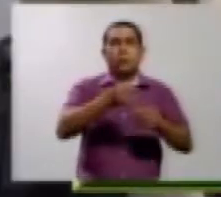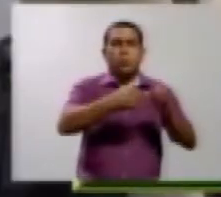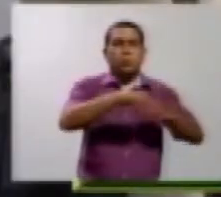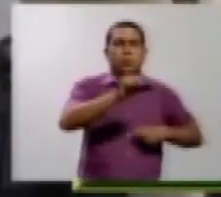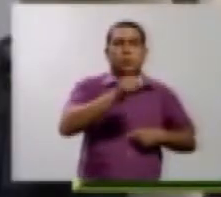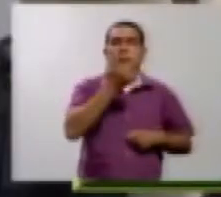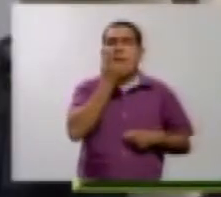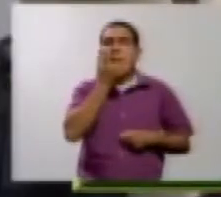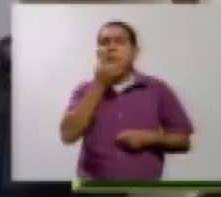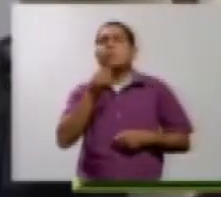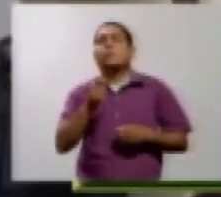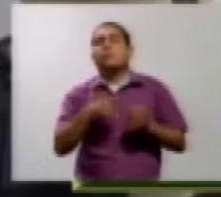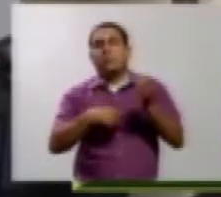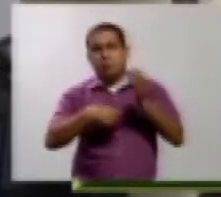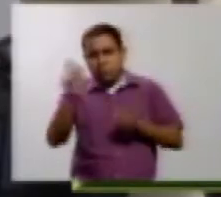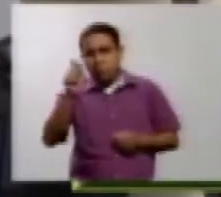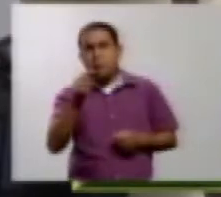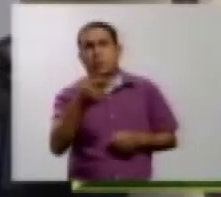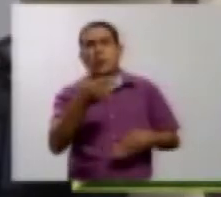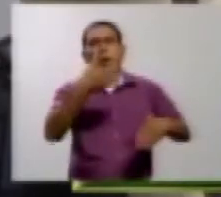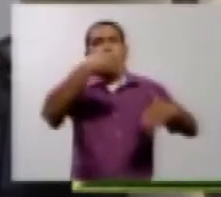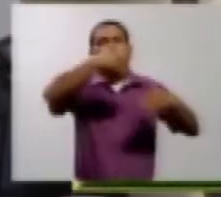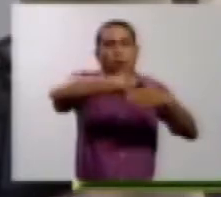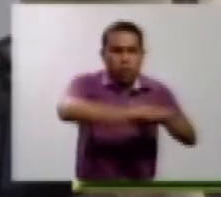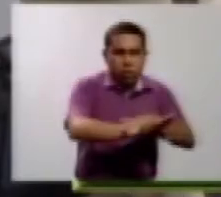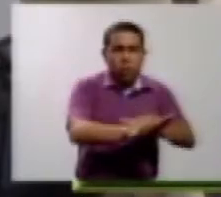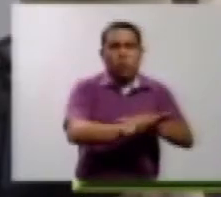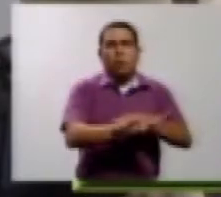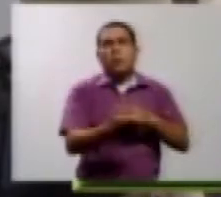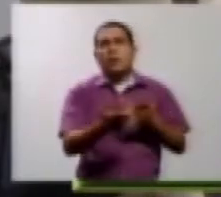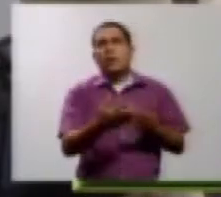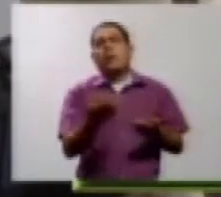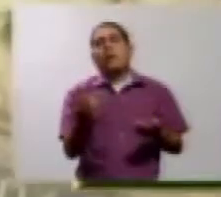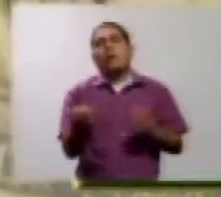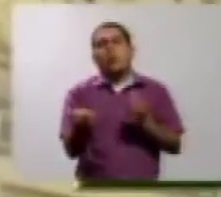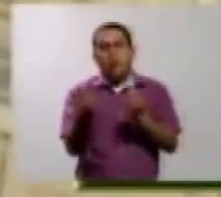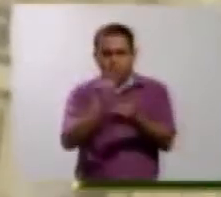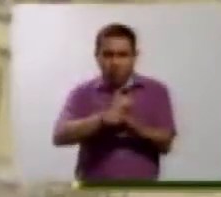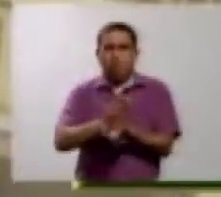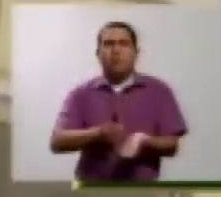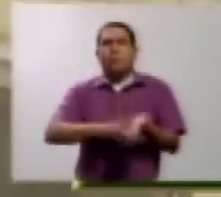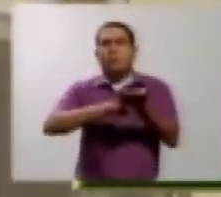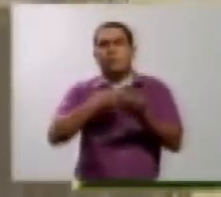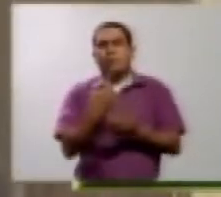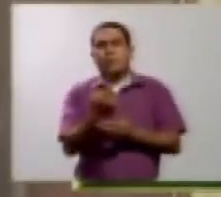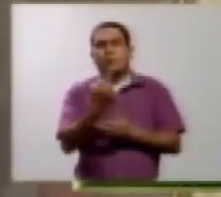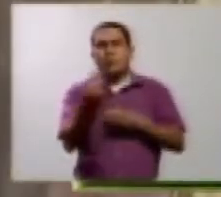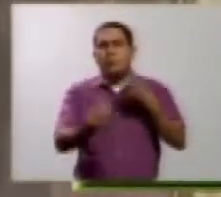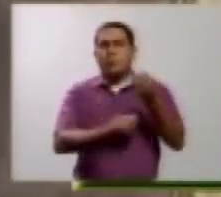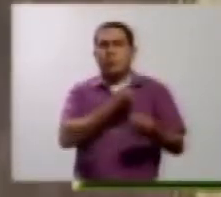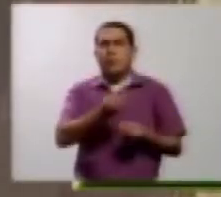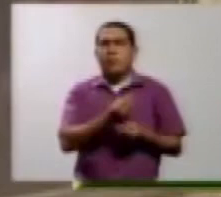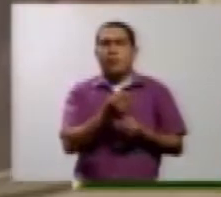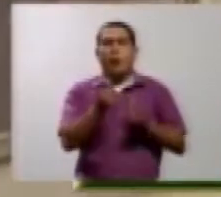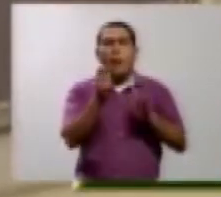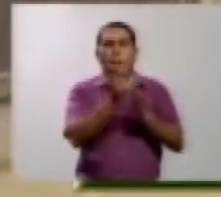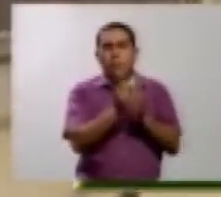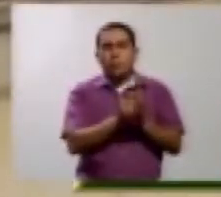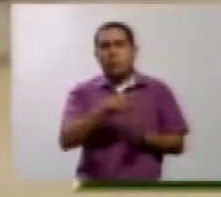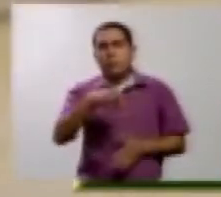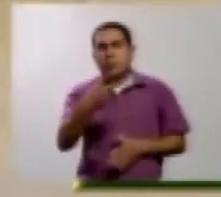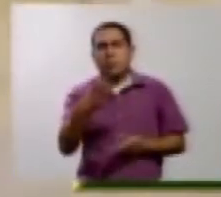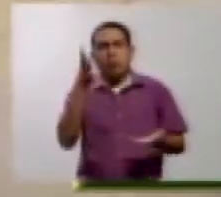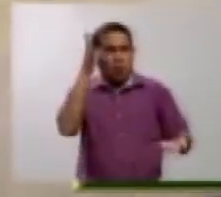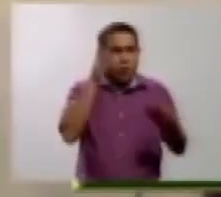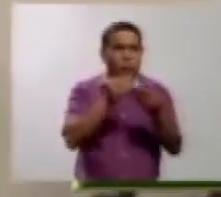República aprobó el archivo de la ya moribunda reforma política y electoral, que tramitaba en cumplimiento del punto número 2 del acuerdo